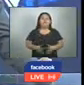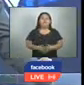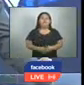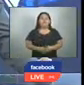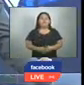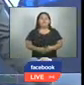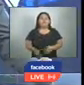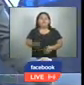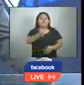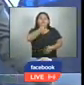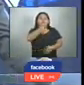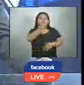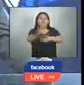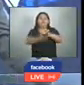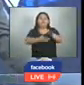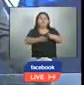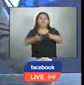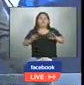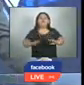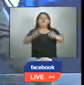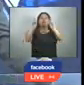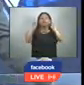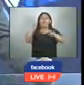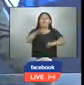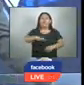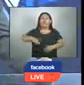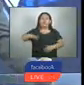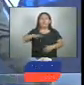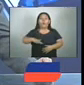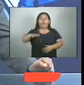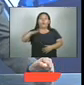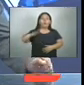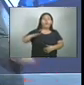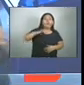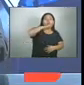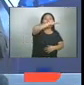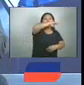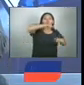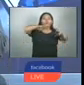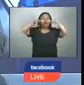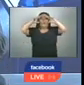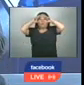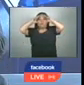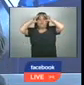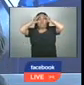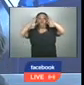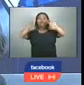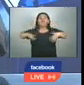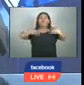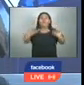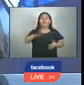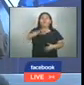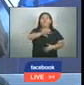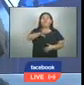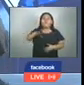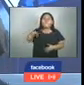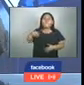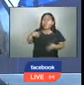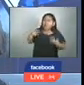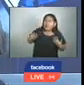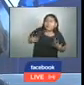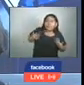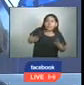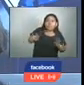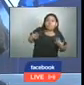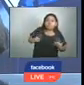Arrancamos esta entrega hablando acerca de lo que ocurre en el aeropuerto Monseñor Óscar Anlufo Romero, donde decenas de familias salvadoreñas llegan a sus